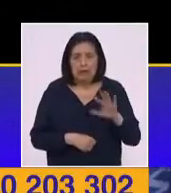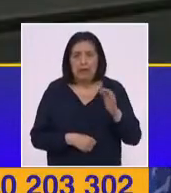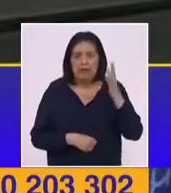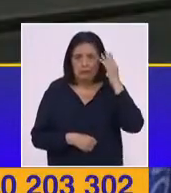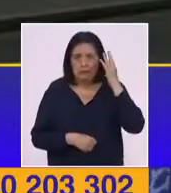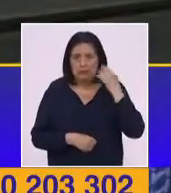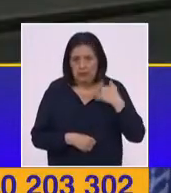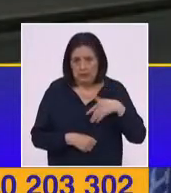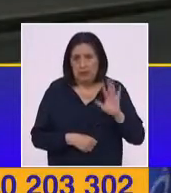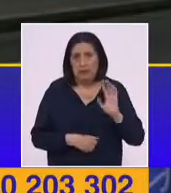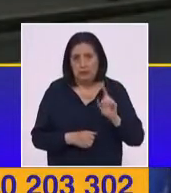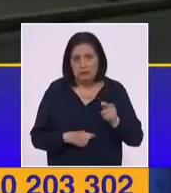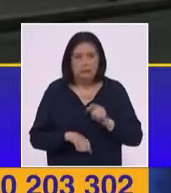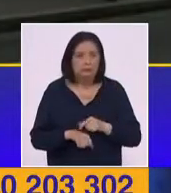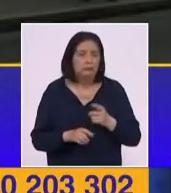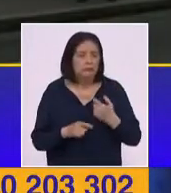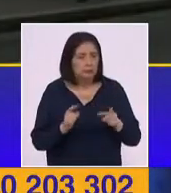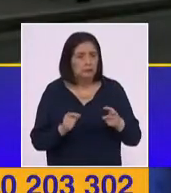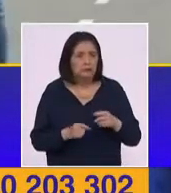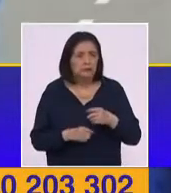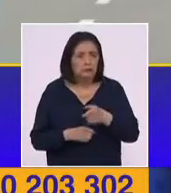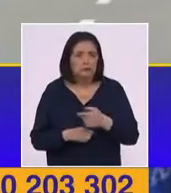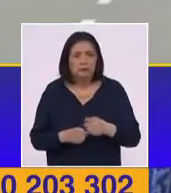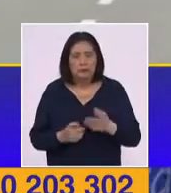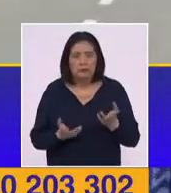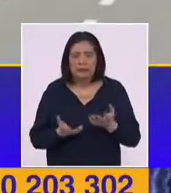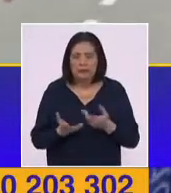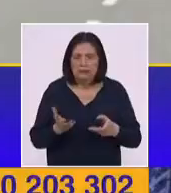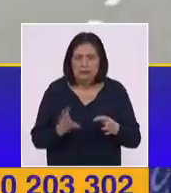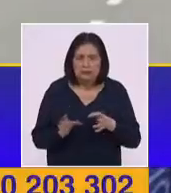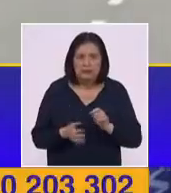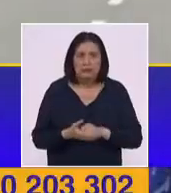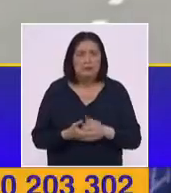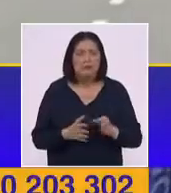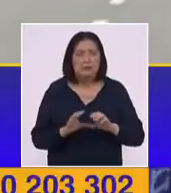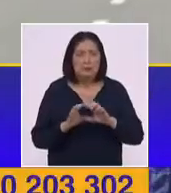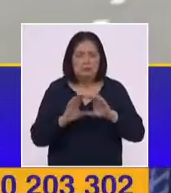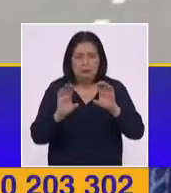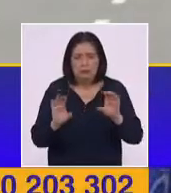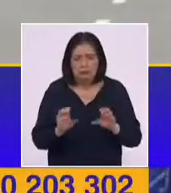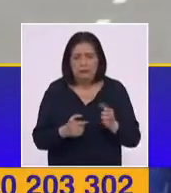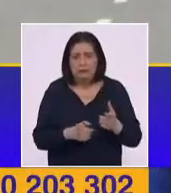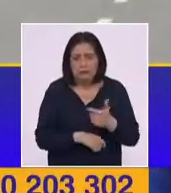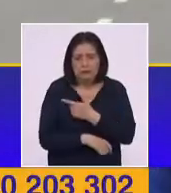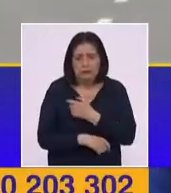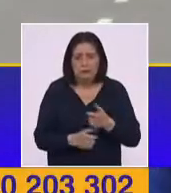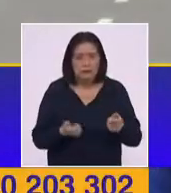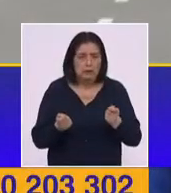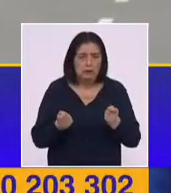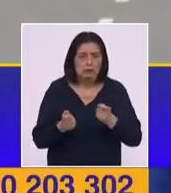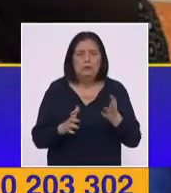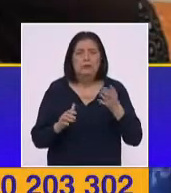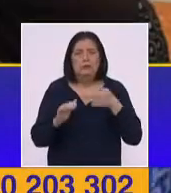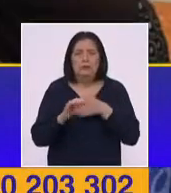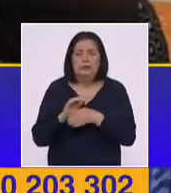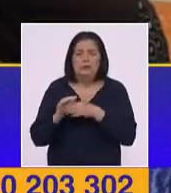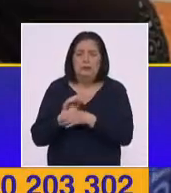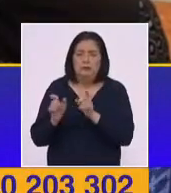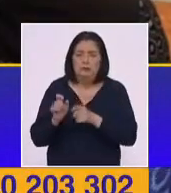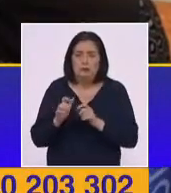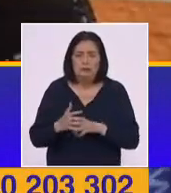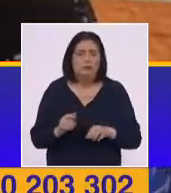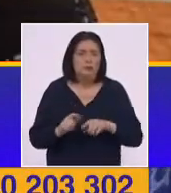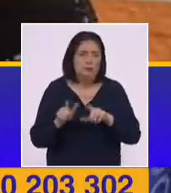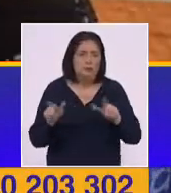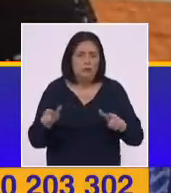pasado esta etapa. Entonces, lógicamente, están recurriendo a los certificados de vacunas para poder controlar el acceso de la gente a los